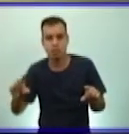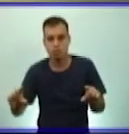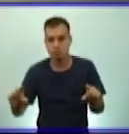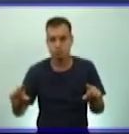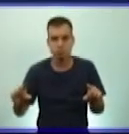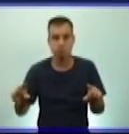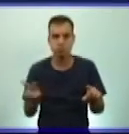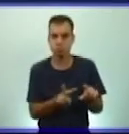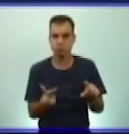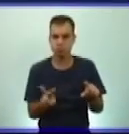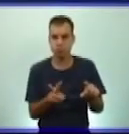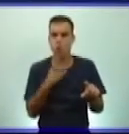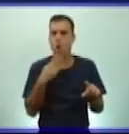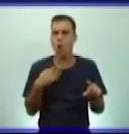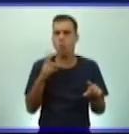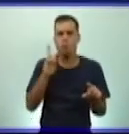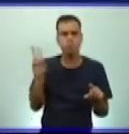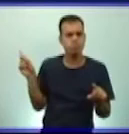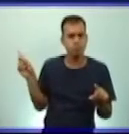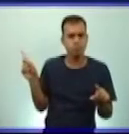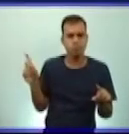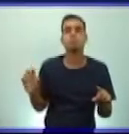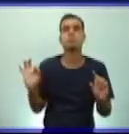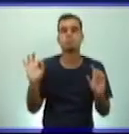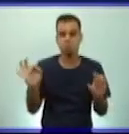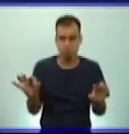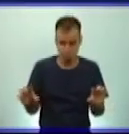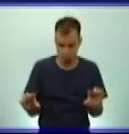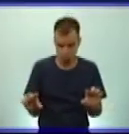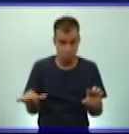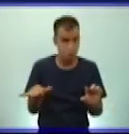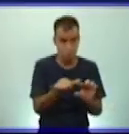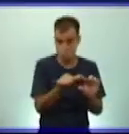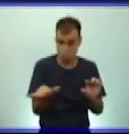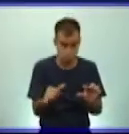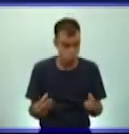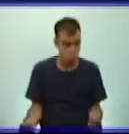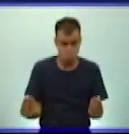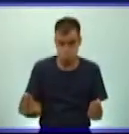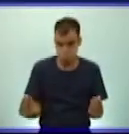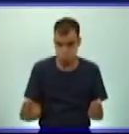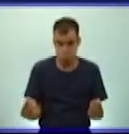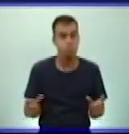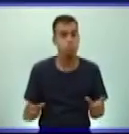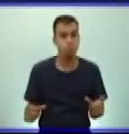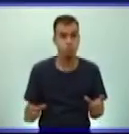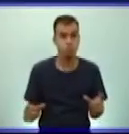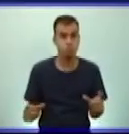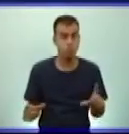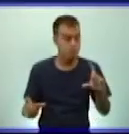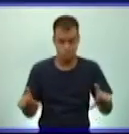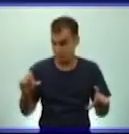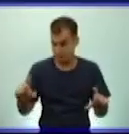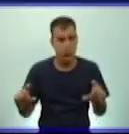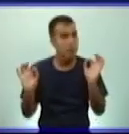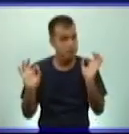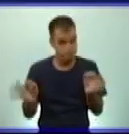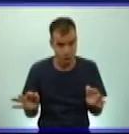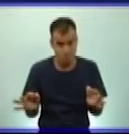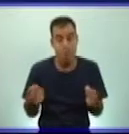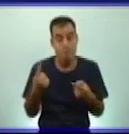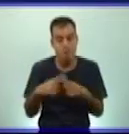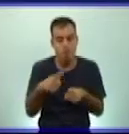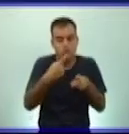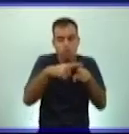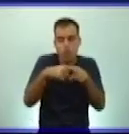la diapo, es decir, iguales masa, iguales cantidades de energía. Y vamos a la tabla 4.1 del libro de texto, que